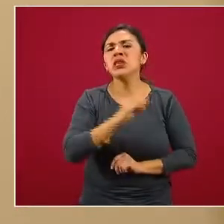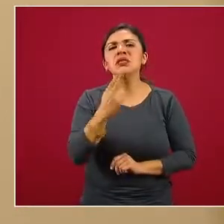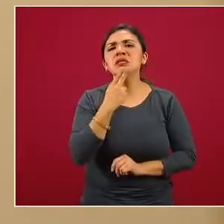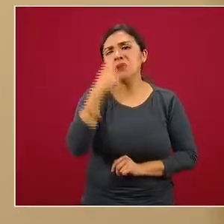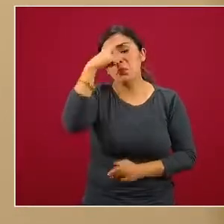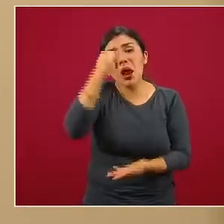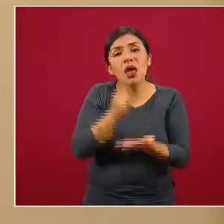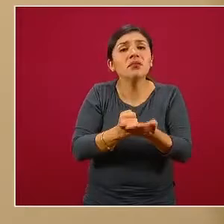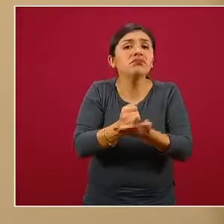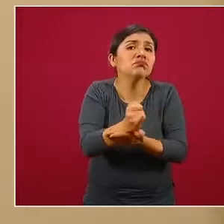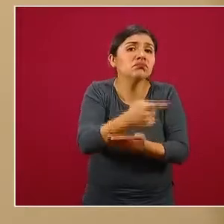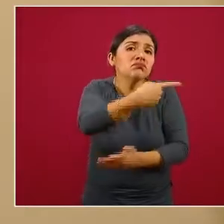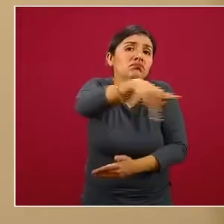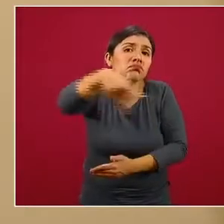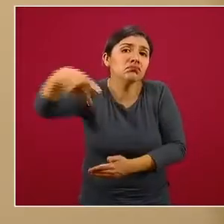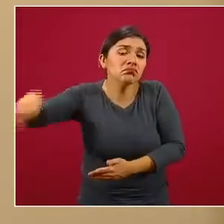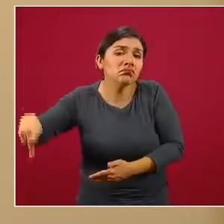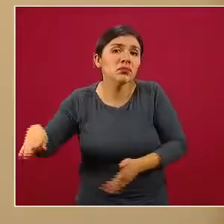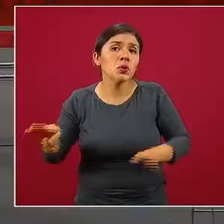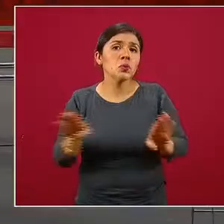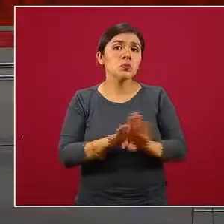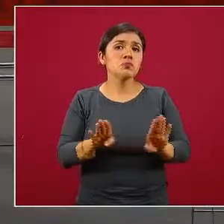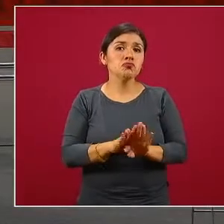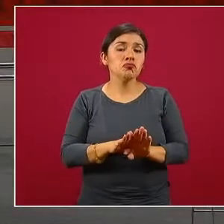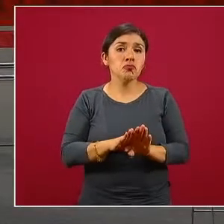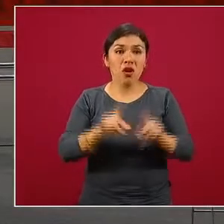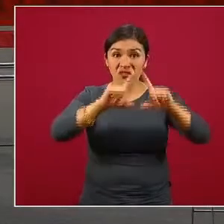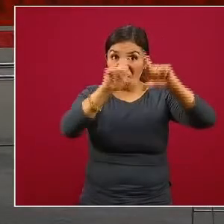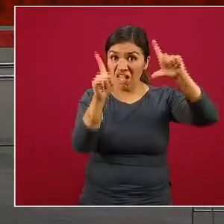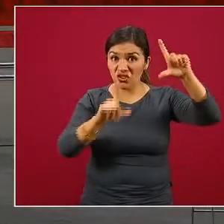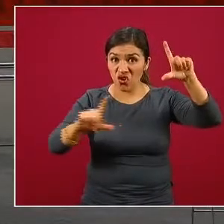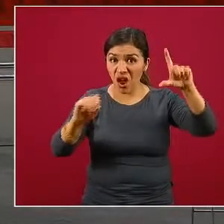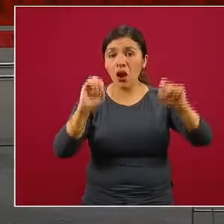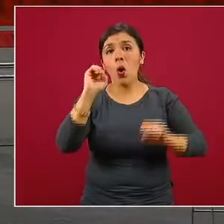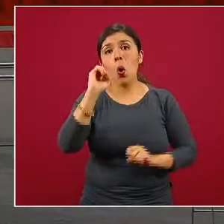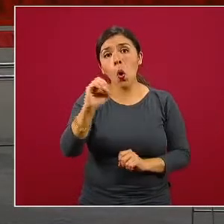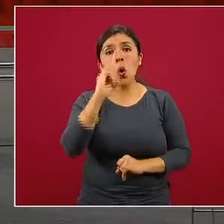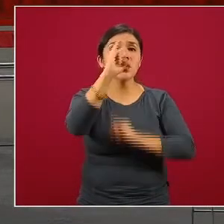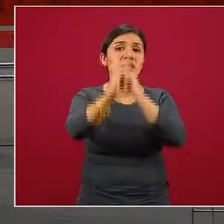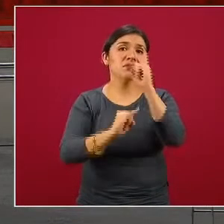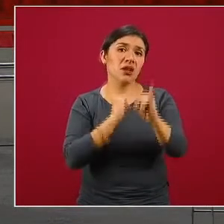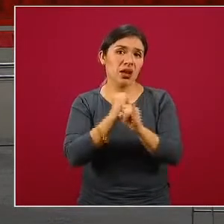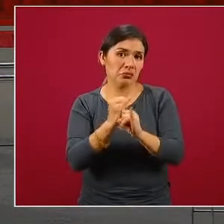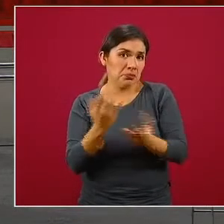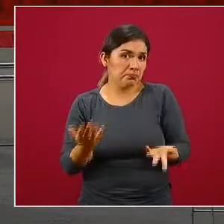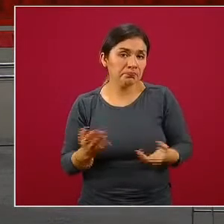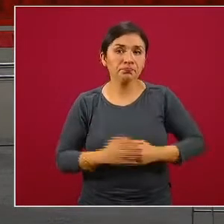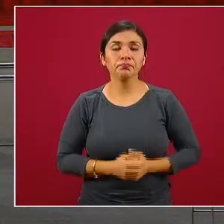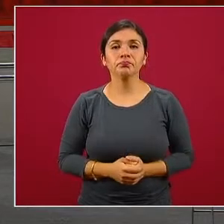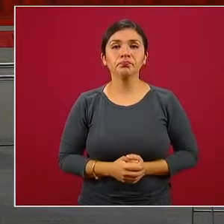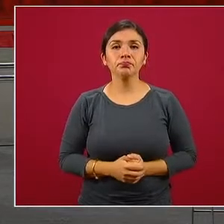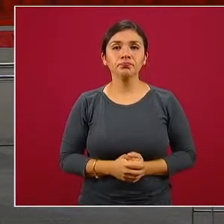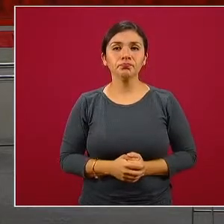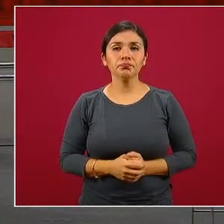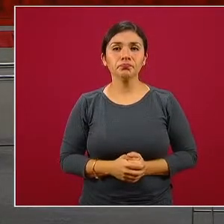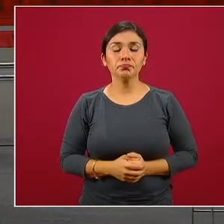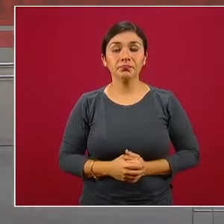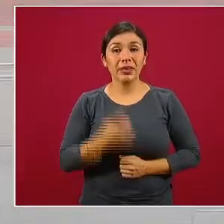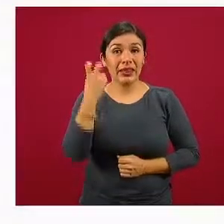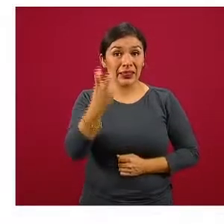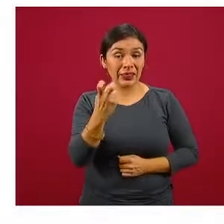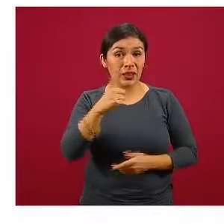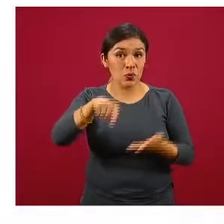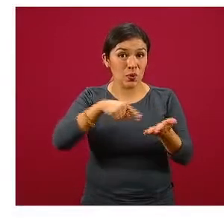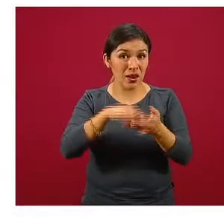toma de decisiones tanto a nivel nacional como a nivel internacional. Esta